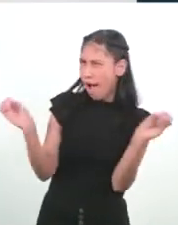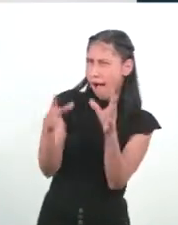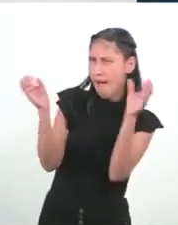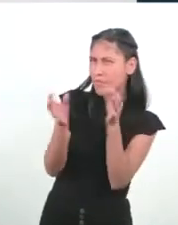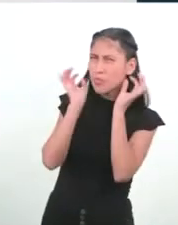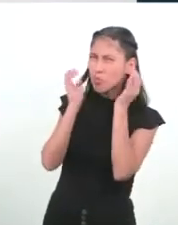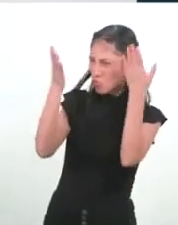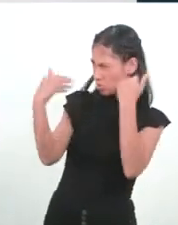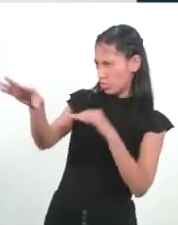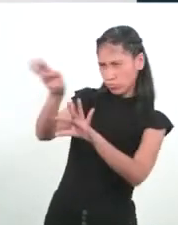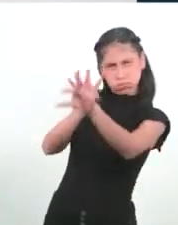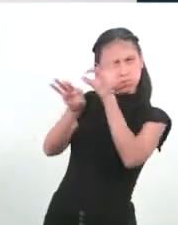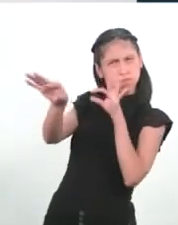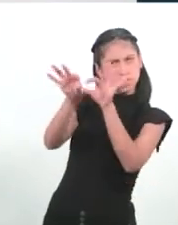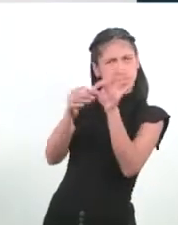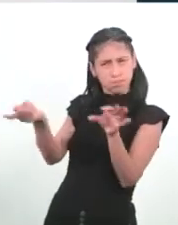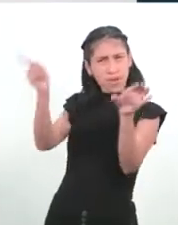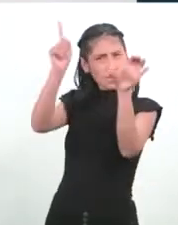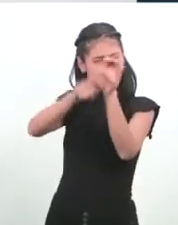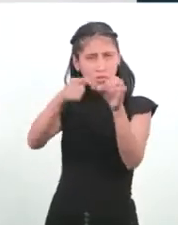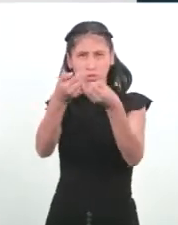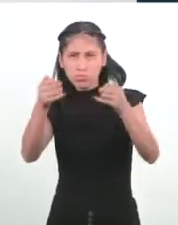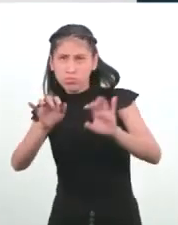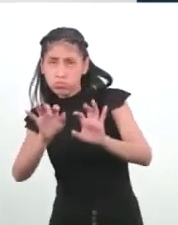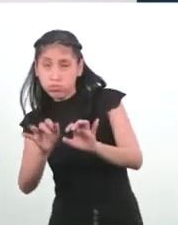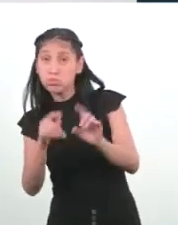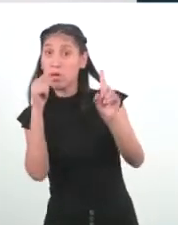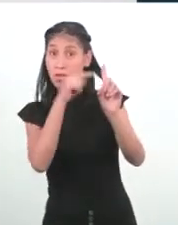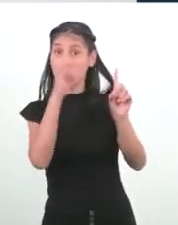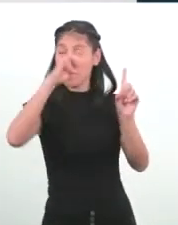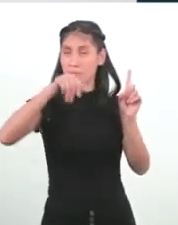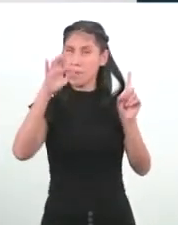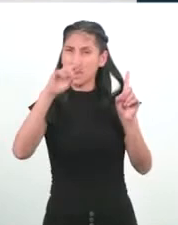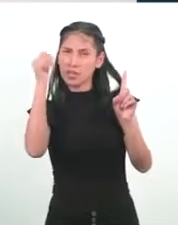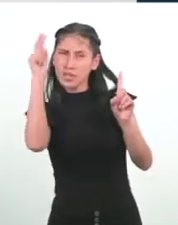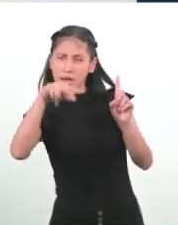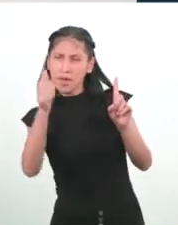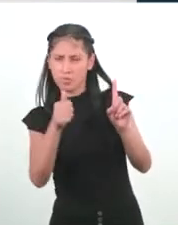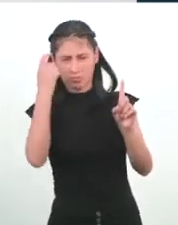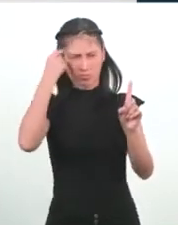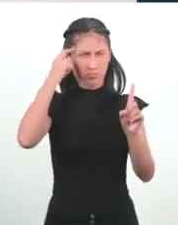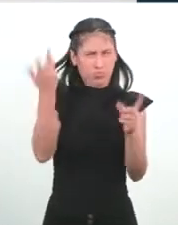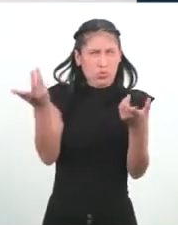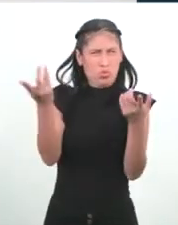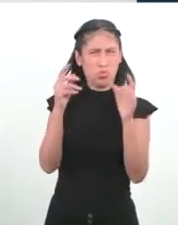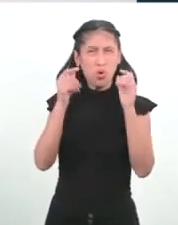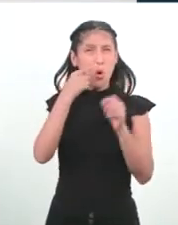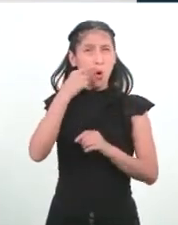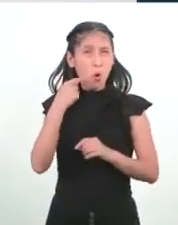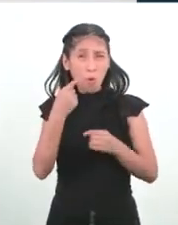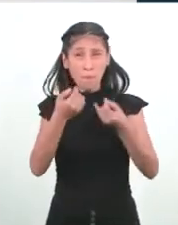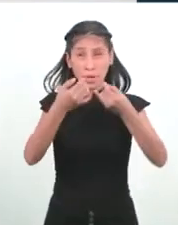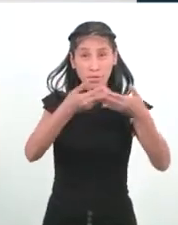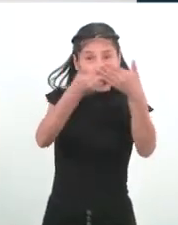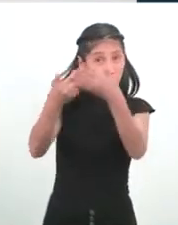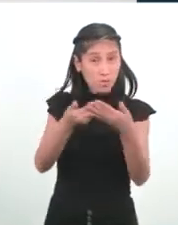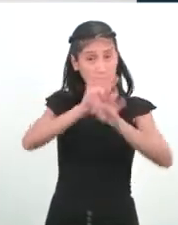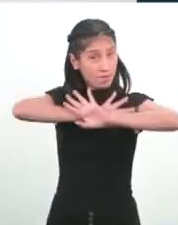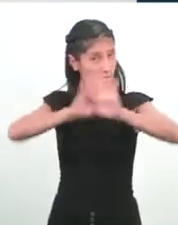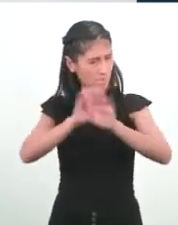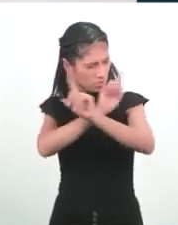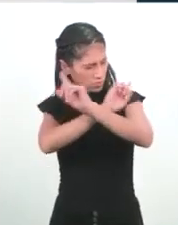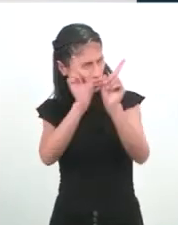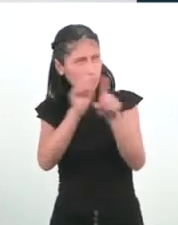parte de un futuro lleno de tecnología para nuestro país. Es por eso que Mariana Costa busca romper esta brecha de género tan